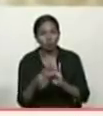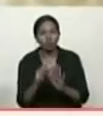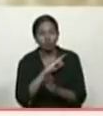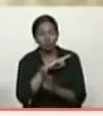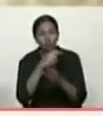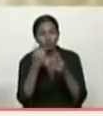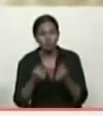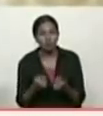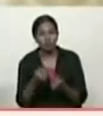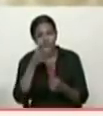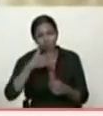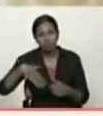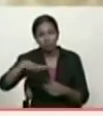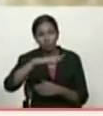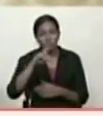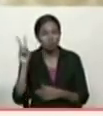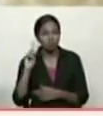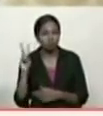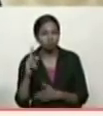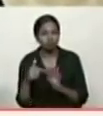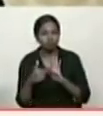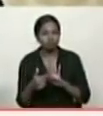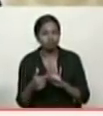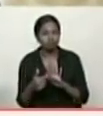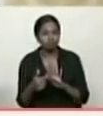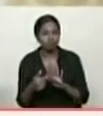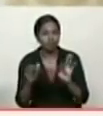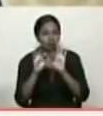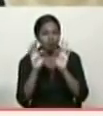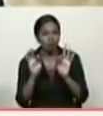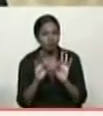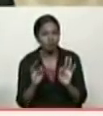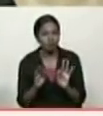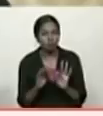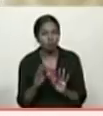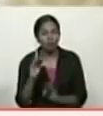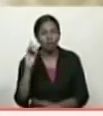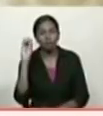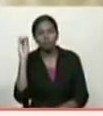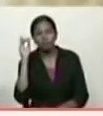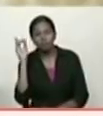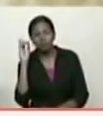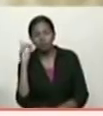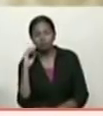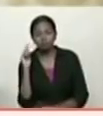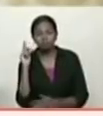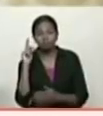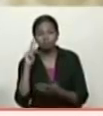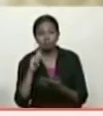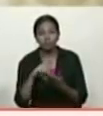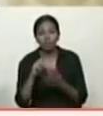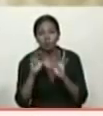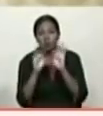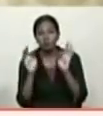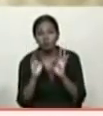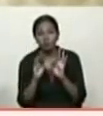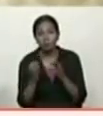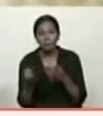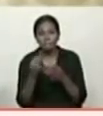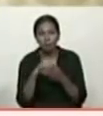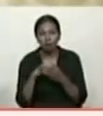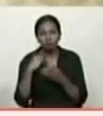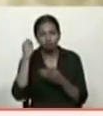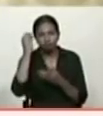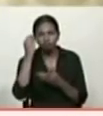del pueblo venezolano, que el mecanismo de Montevideo es una opción mucho más lógica.